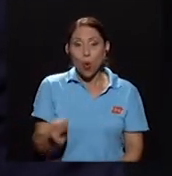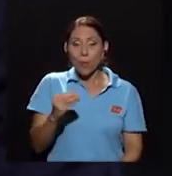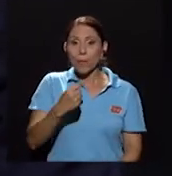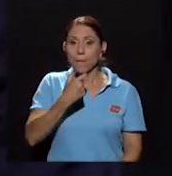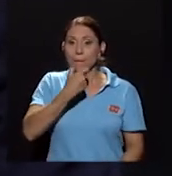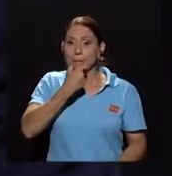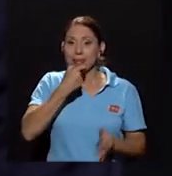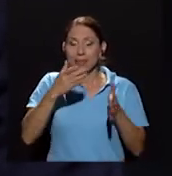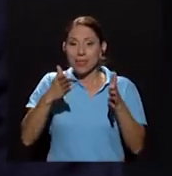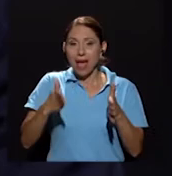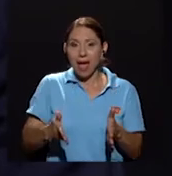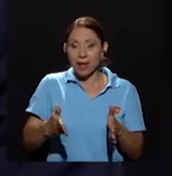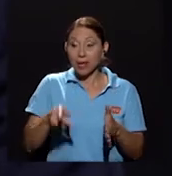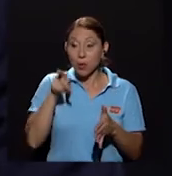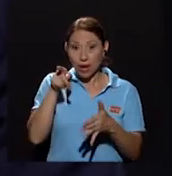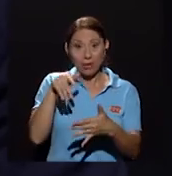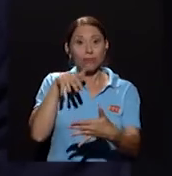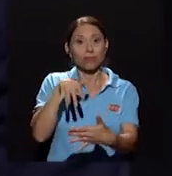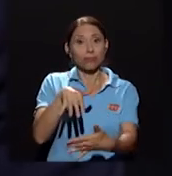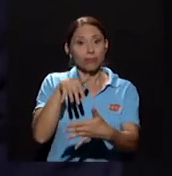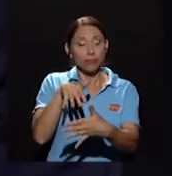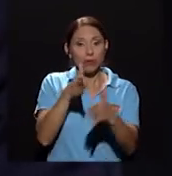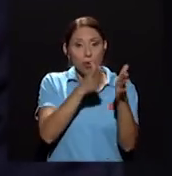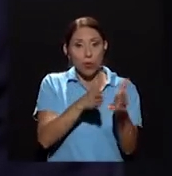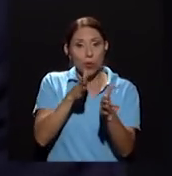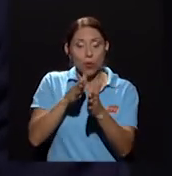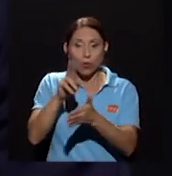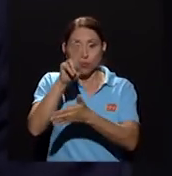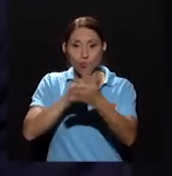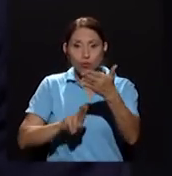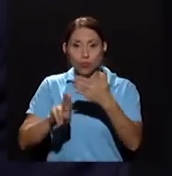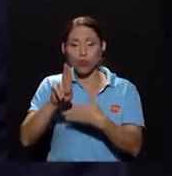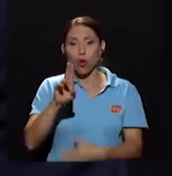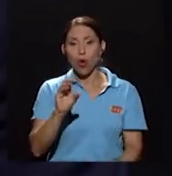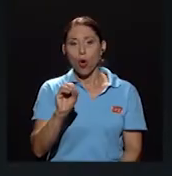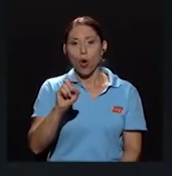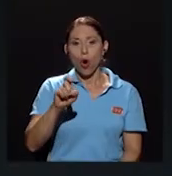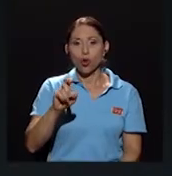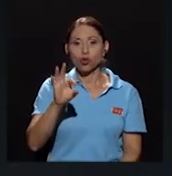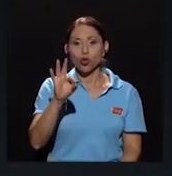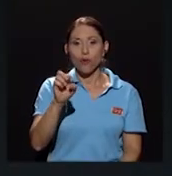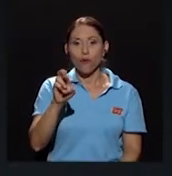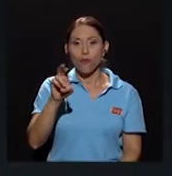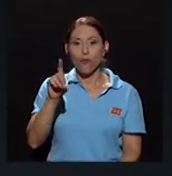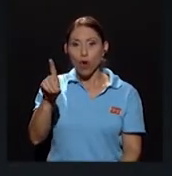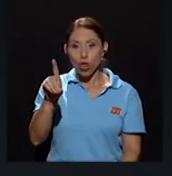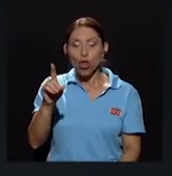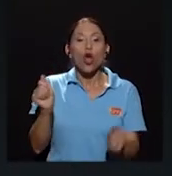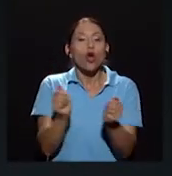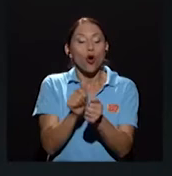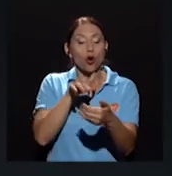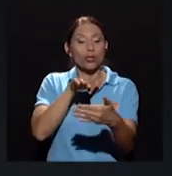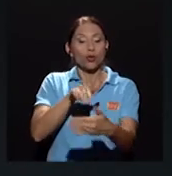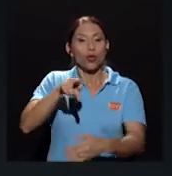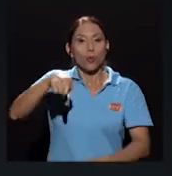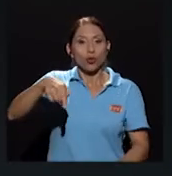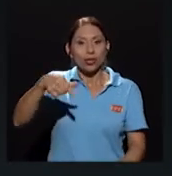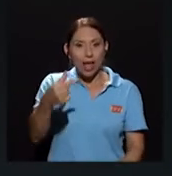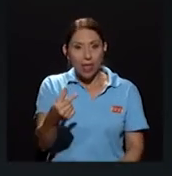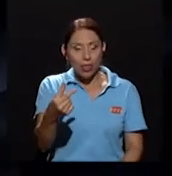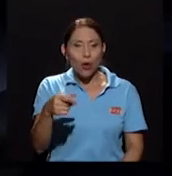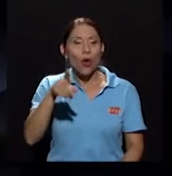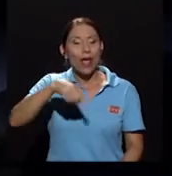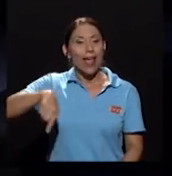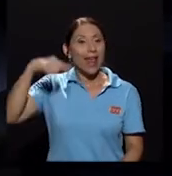formado en en oxford con postgrados en la london school of